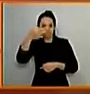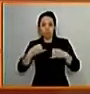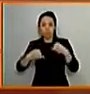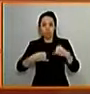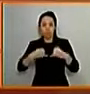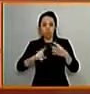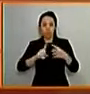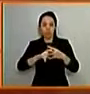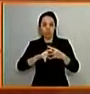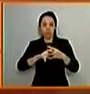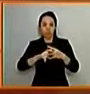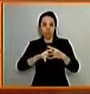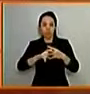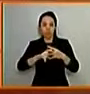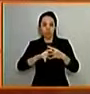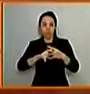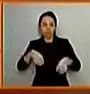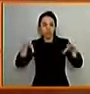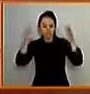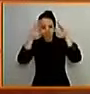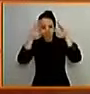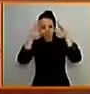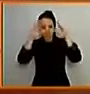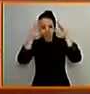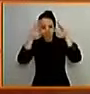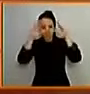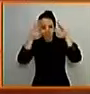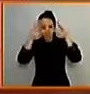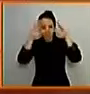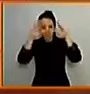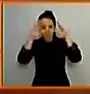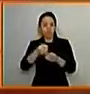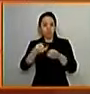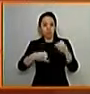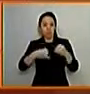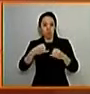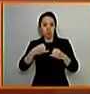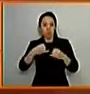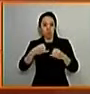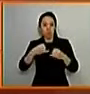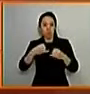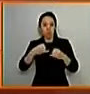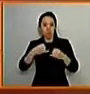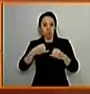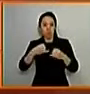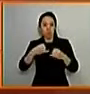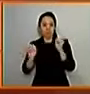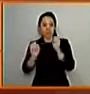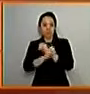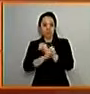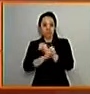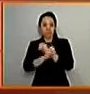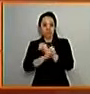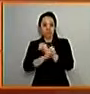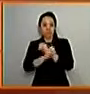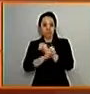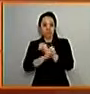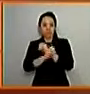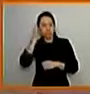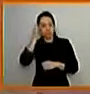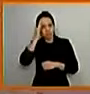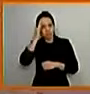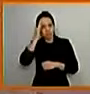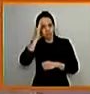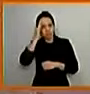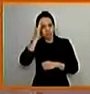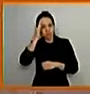vamos a iniciar la diversión de esta noche multiplicando su dinero con nuestros juegos de premiados y premiados mix. Así que muchísima suerte, conozcamos el primer